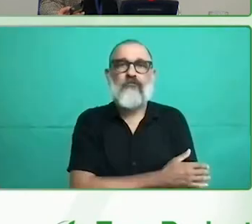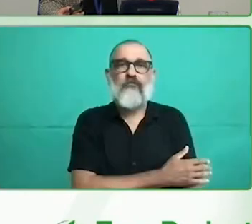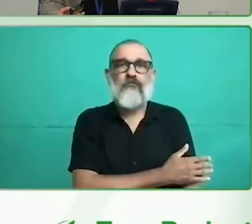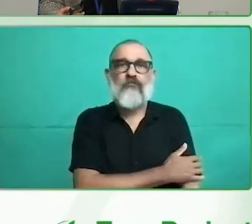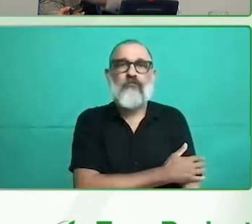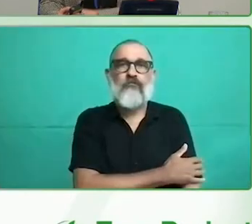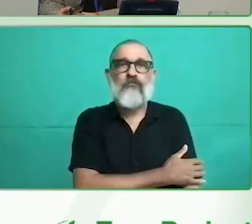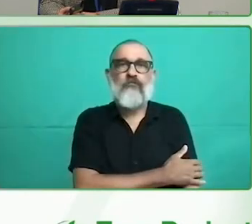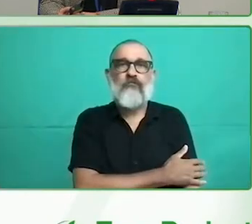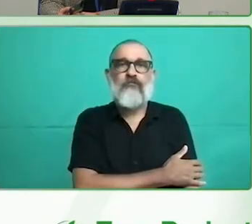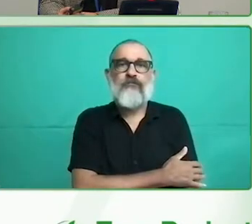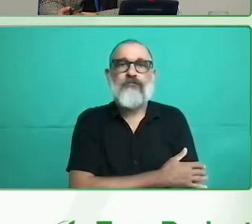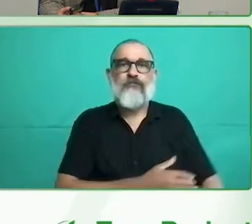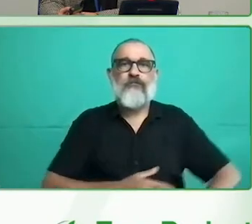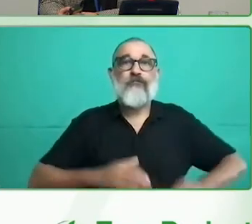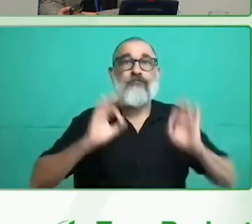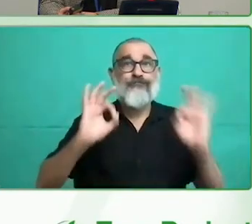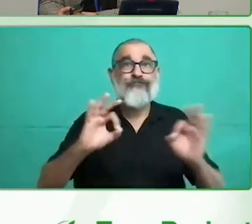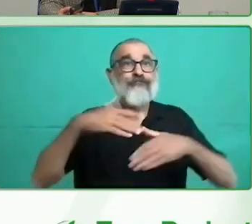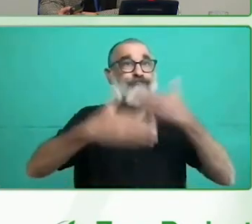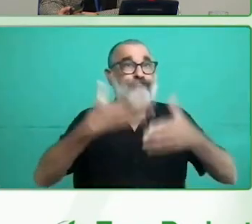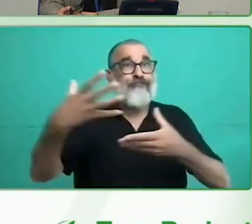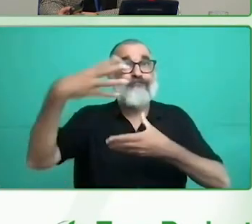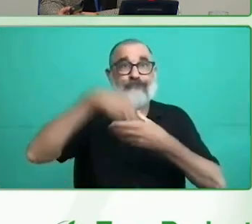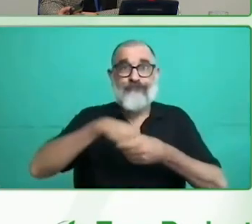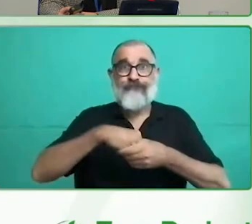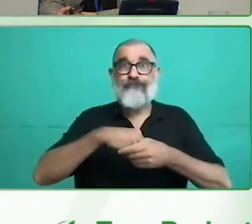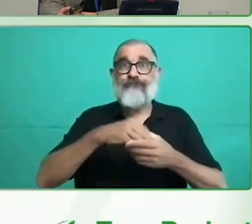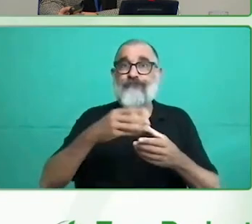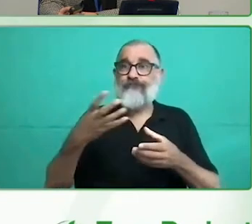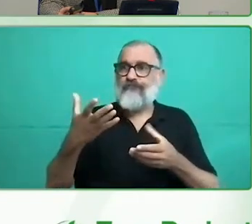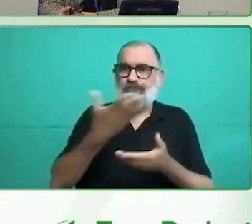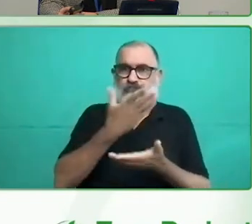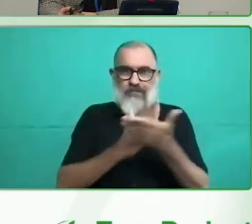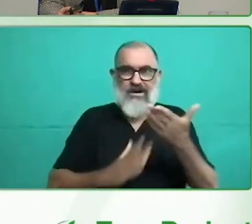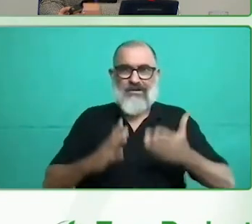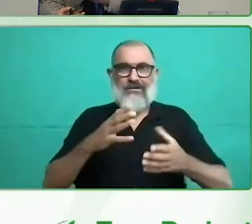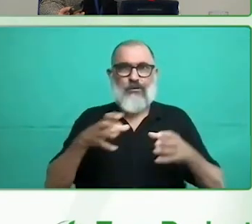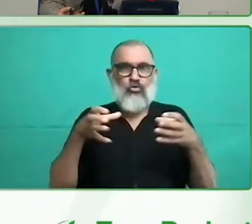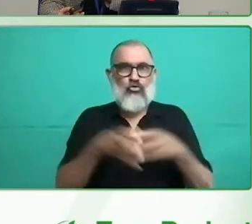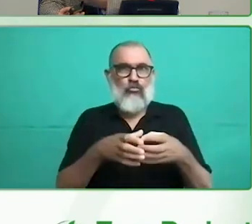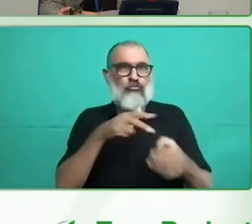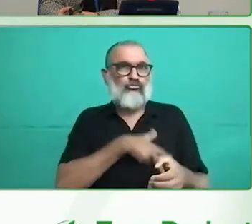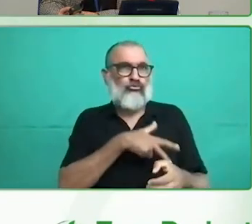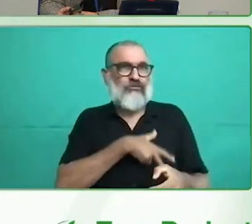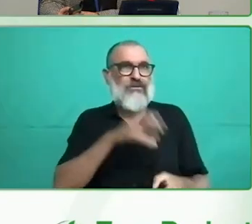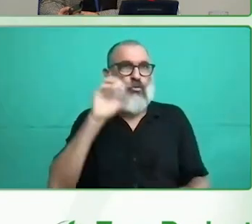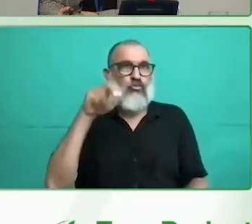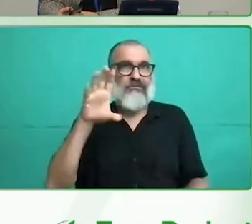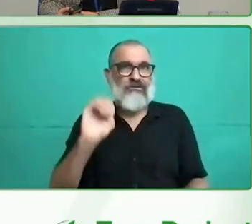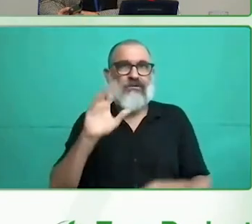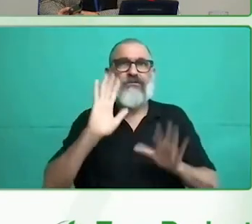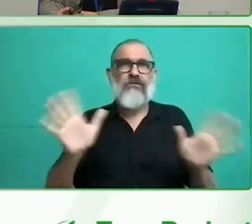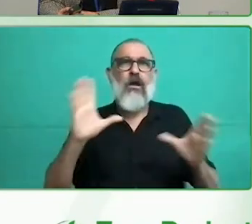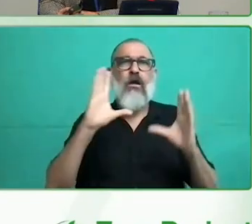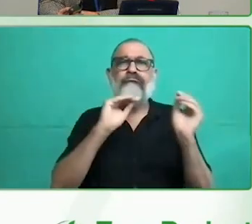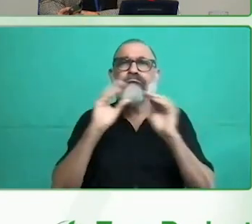para traer aquí la conferencia Zero Project para la comunidad hispanoparlante.